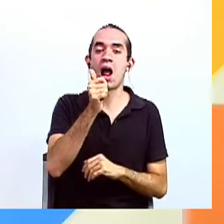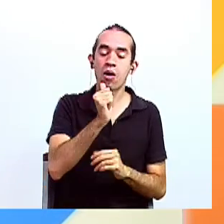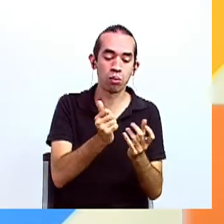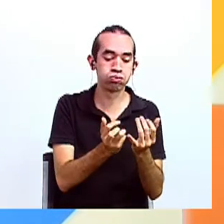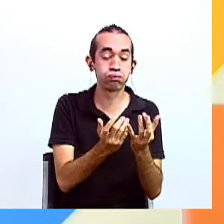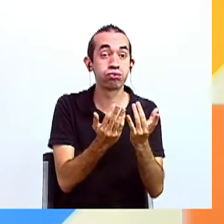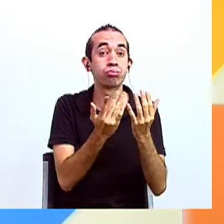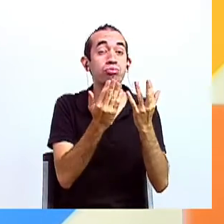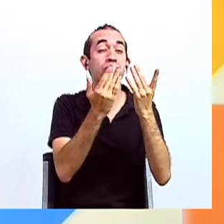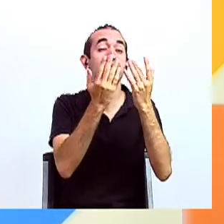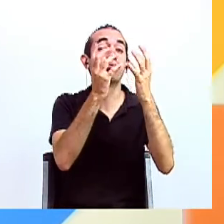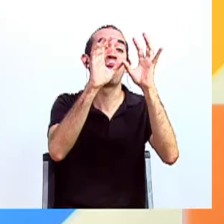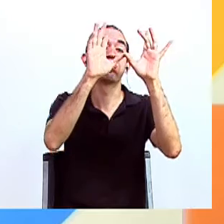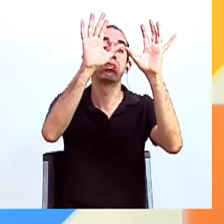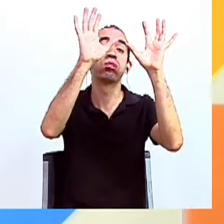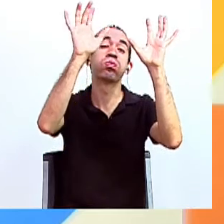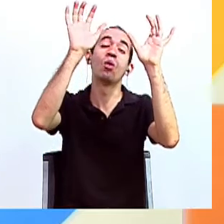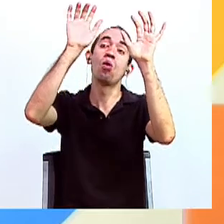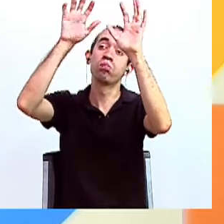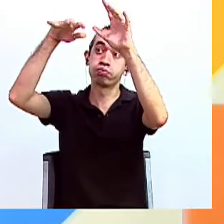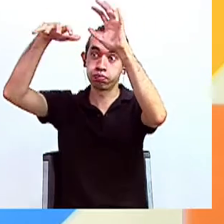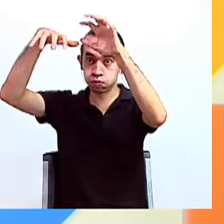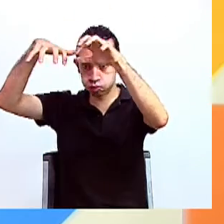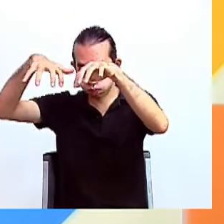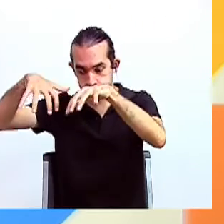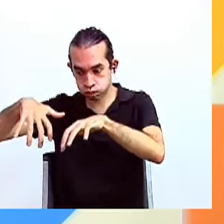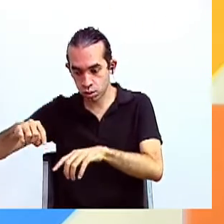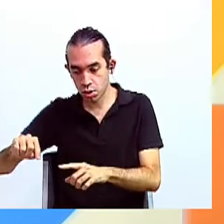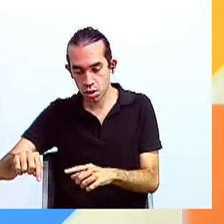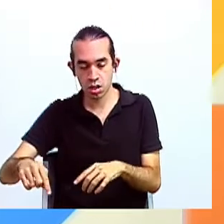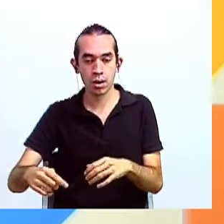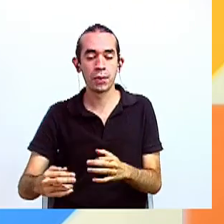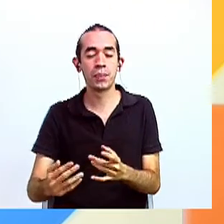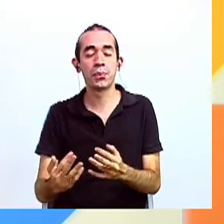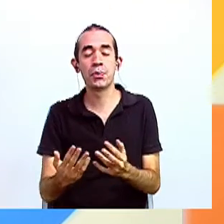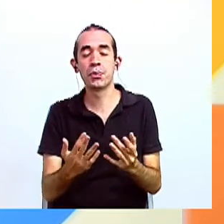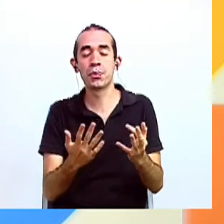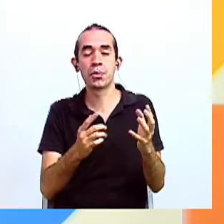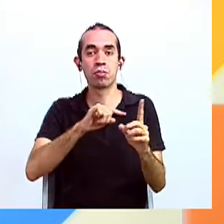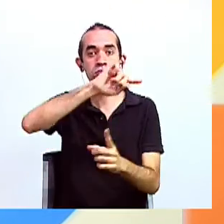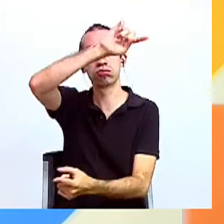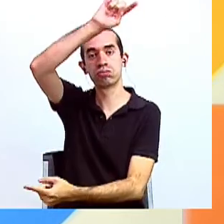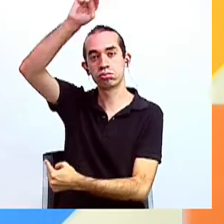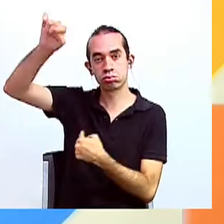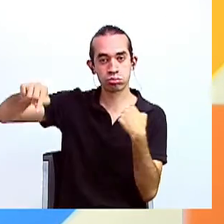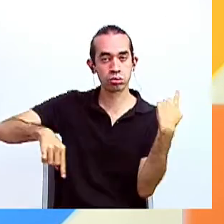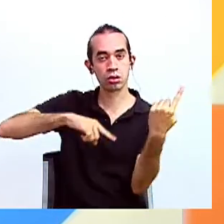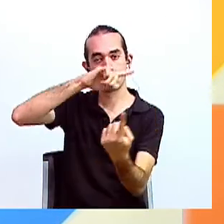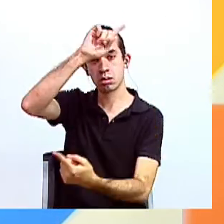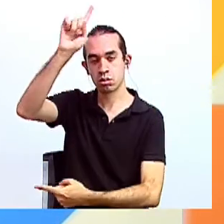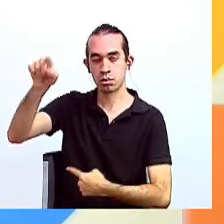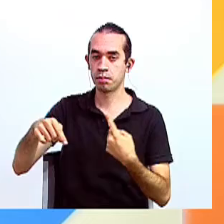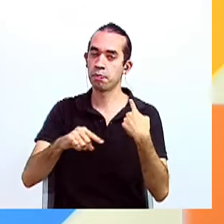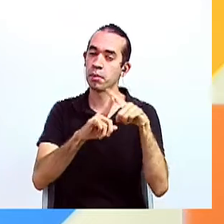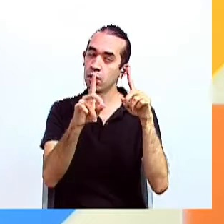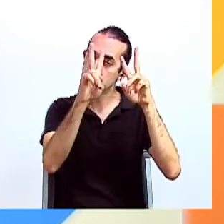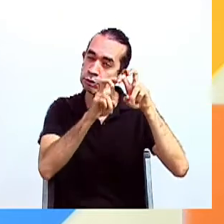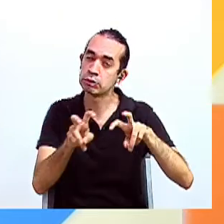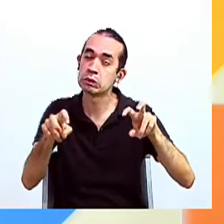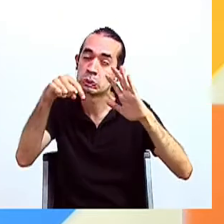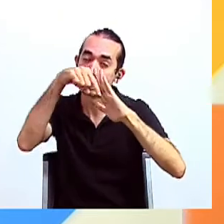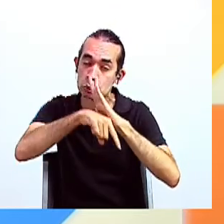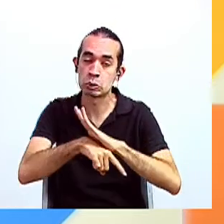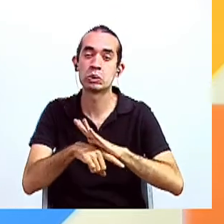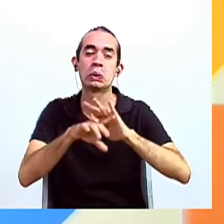sube a las nubes, baja, se vuelve a evaporar y así es el ciclo. Pero veamos un poquito más a fondo